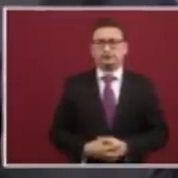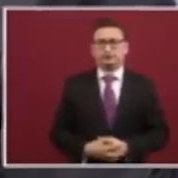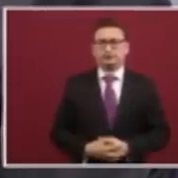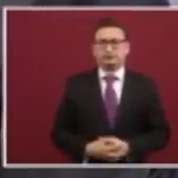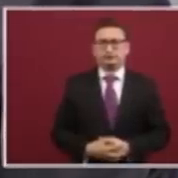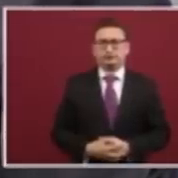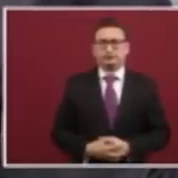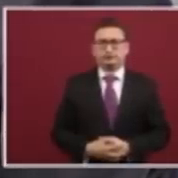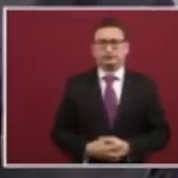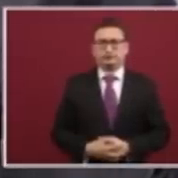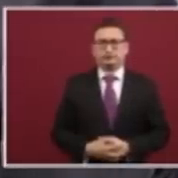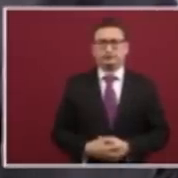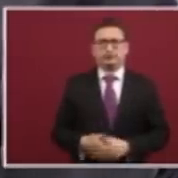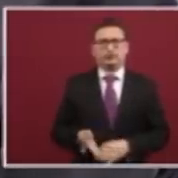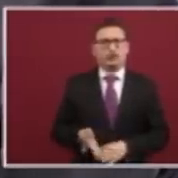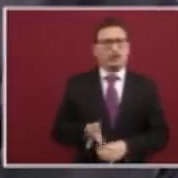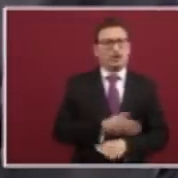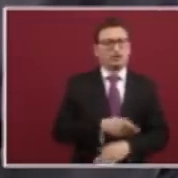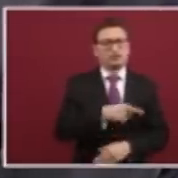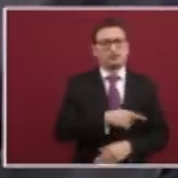actuar igual como lo hacían